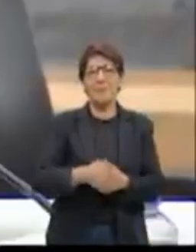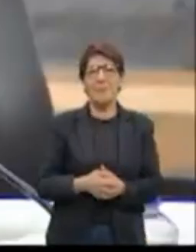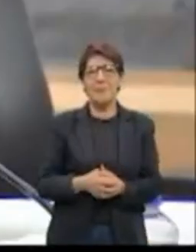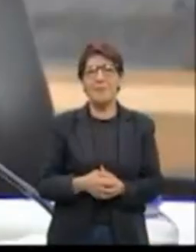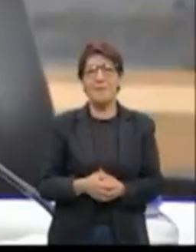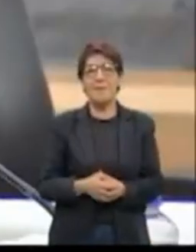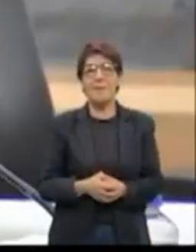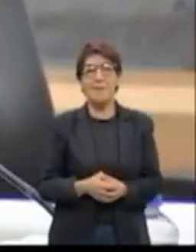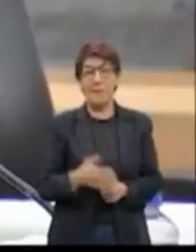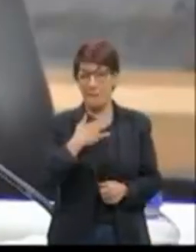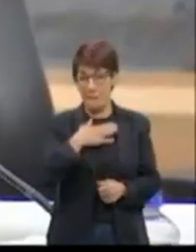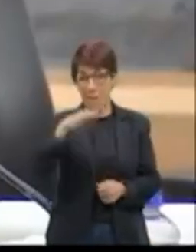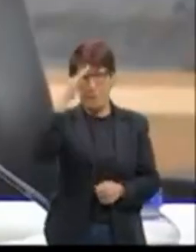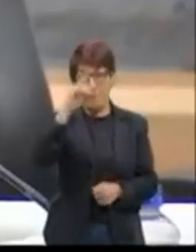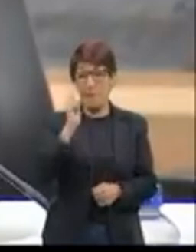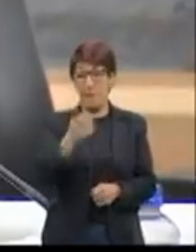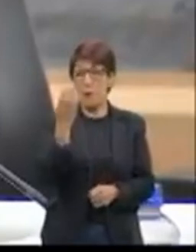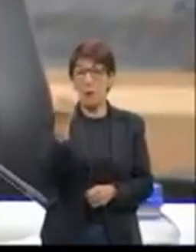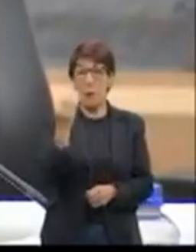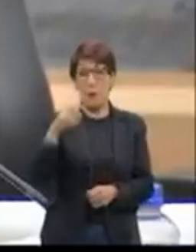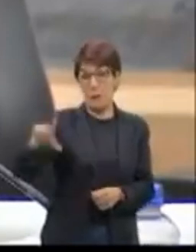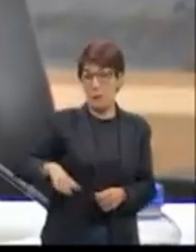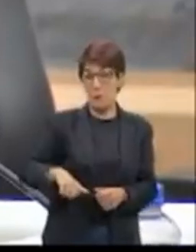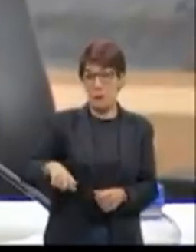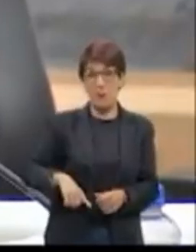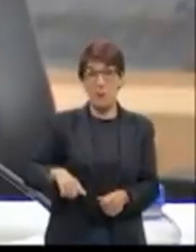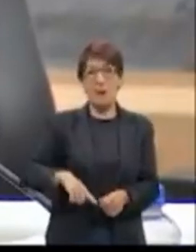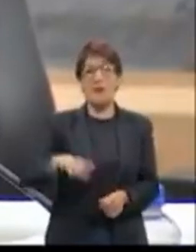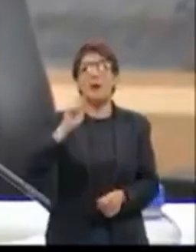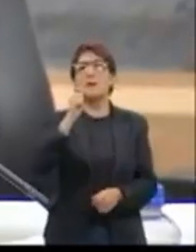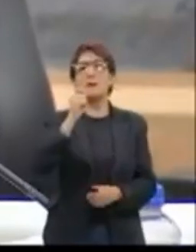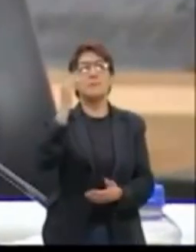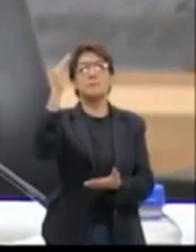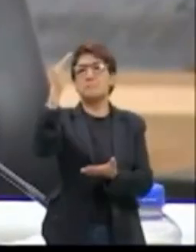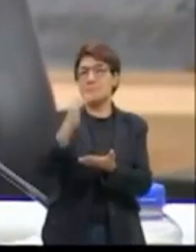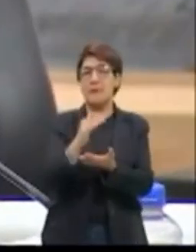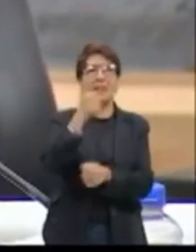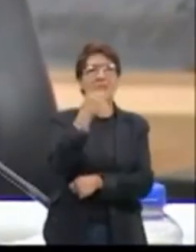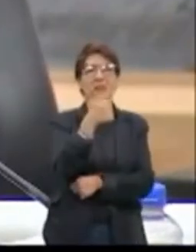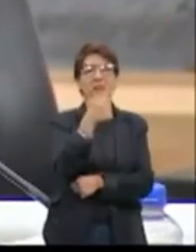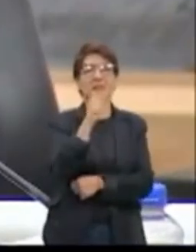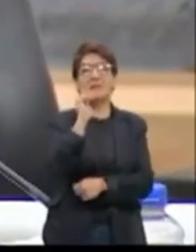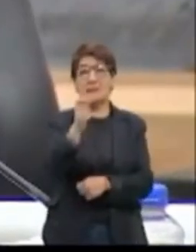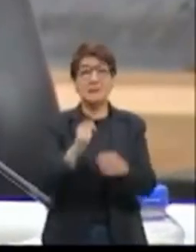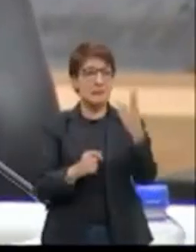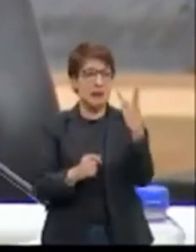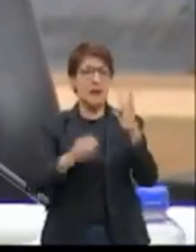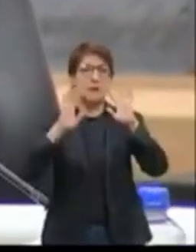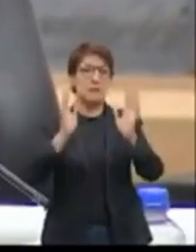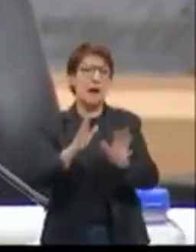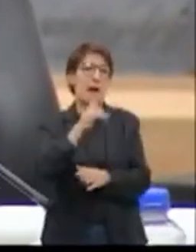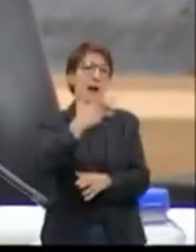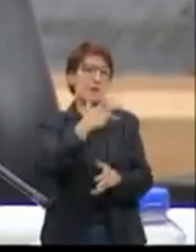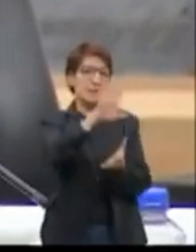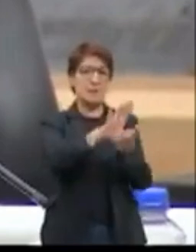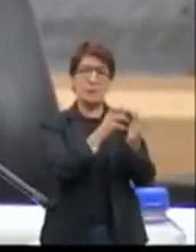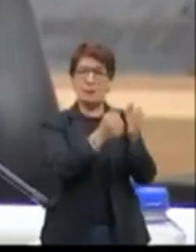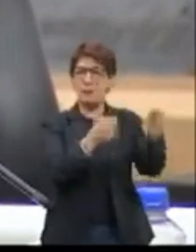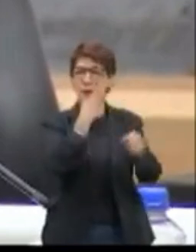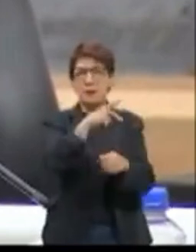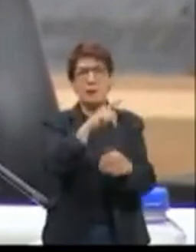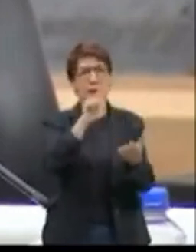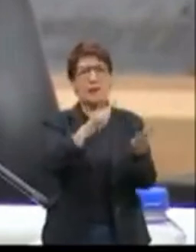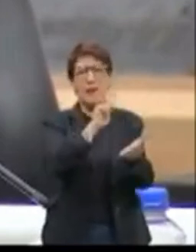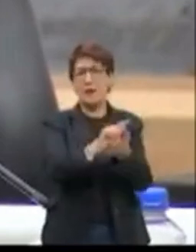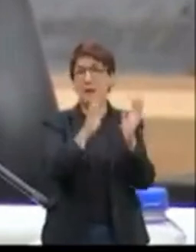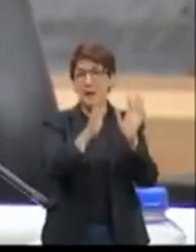esa consideración, esa inteligencia emocional que se requiere para construir una mayoría es la que no está ahí